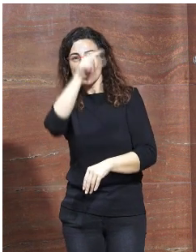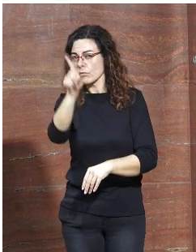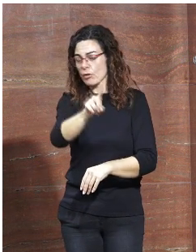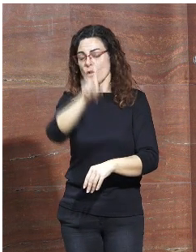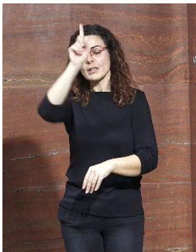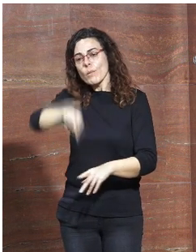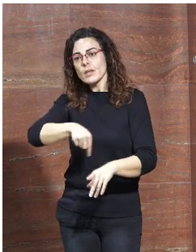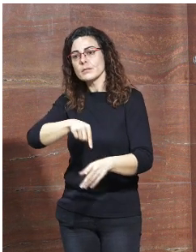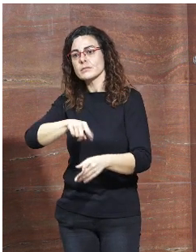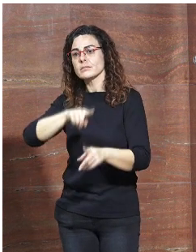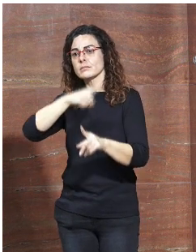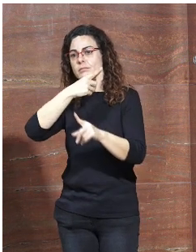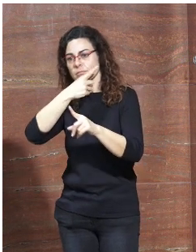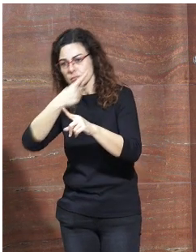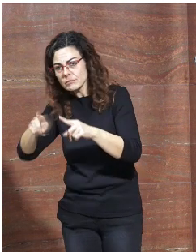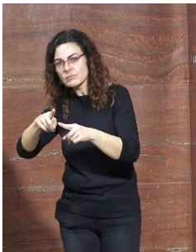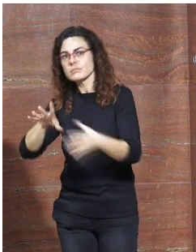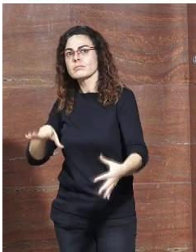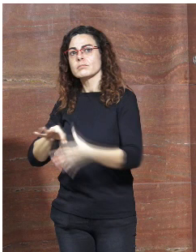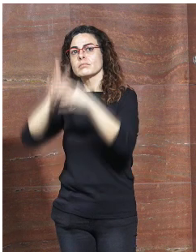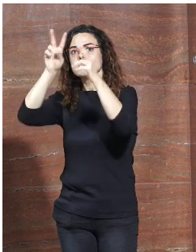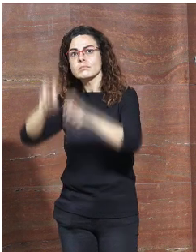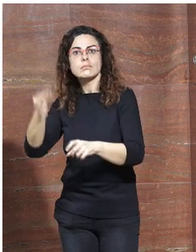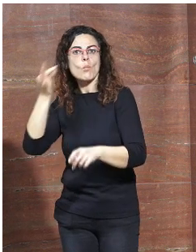pensados también en clave de mujeres.